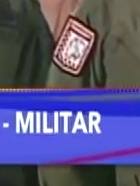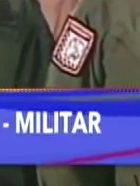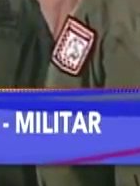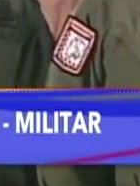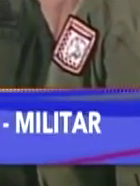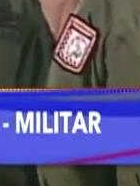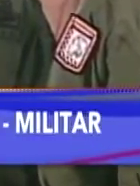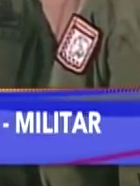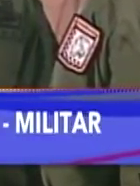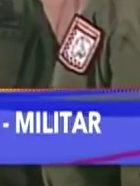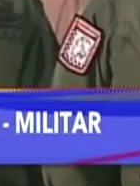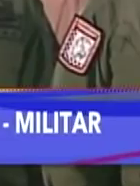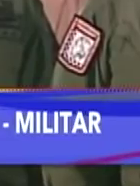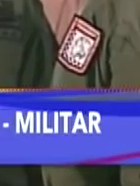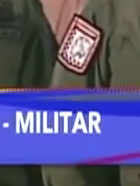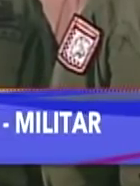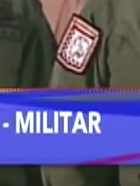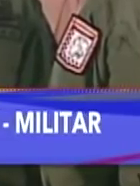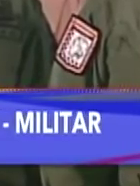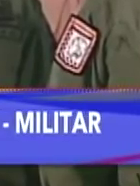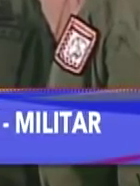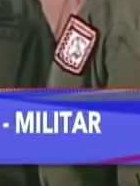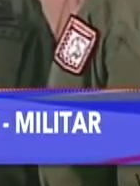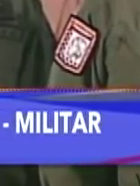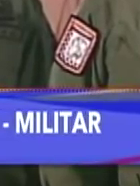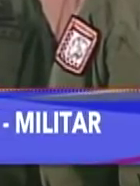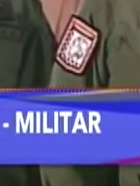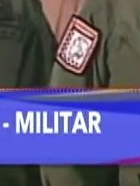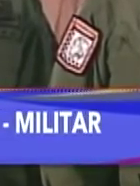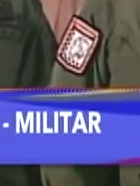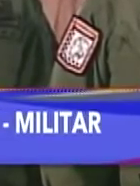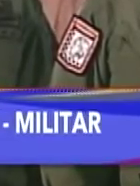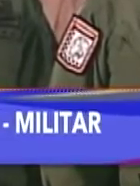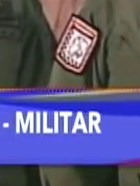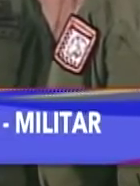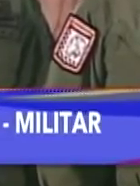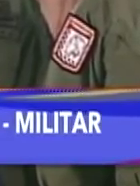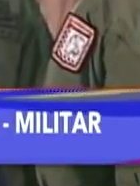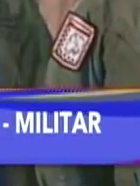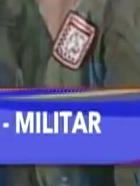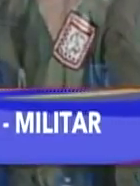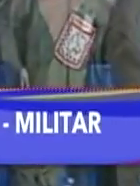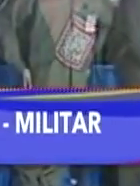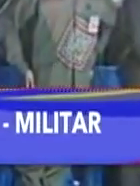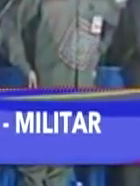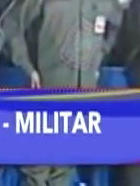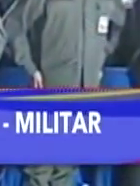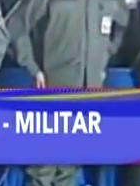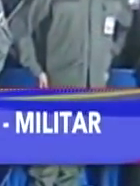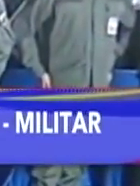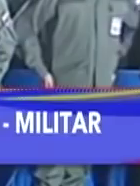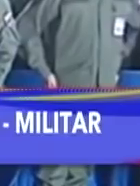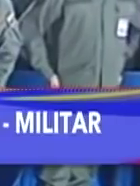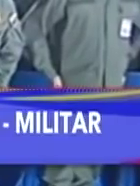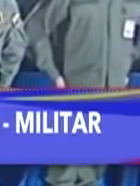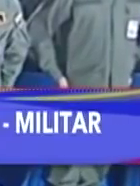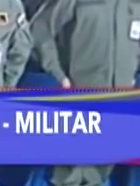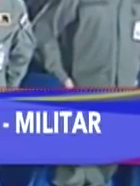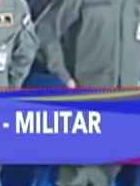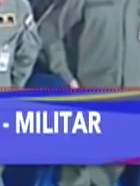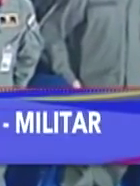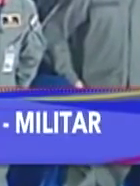presencia de toda la oficialidad de los soldados y soldadas de la aviación militar bolivariana, de